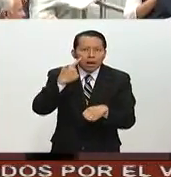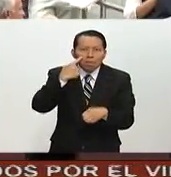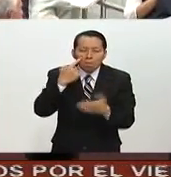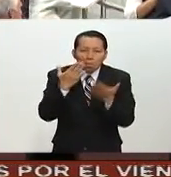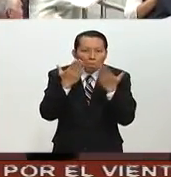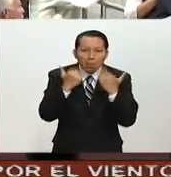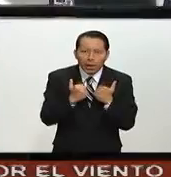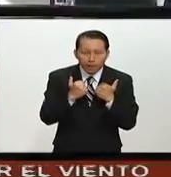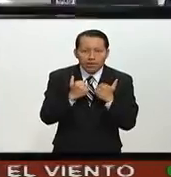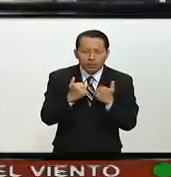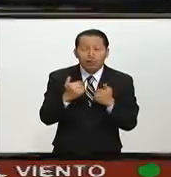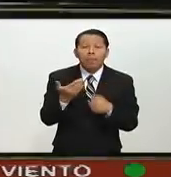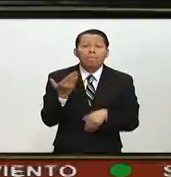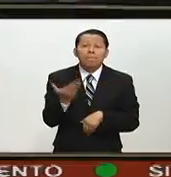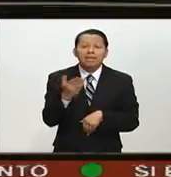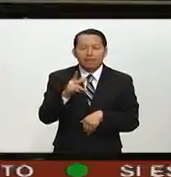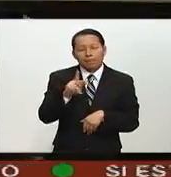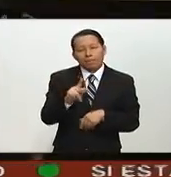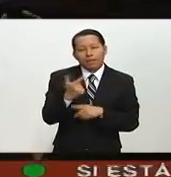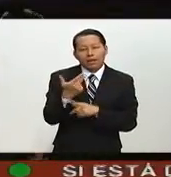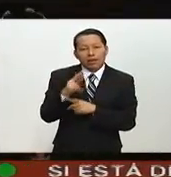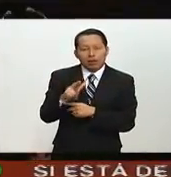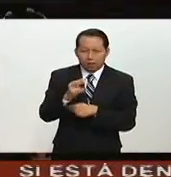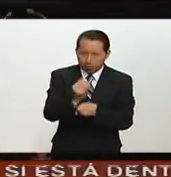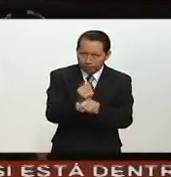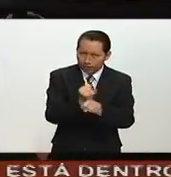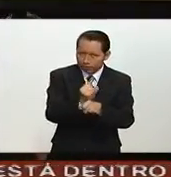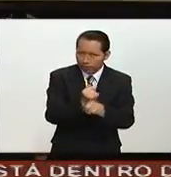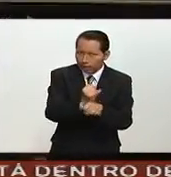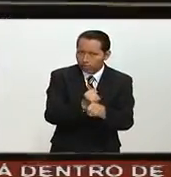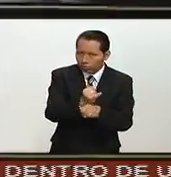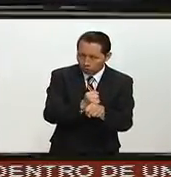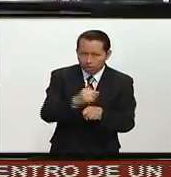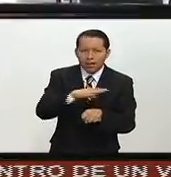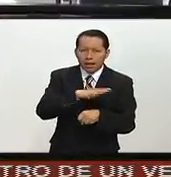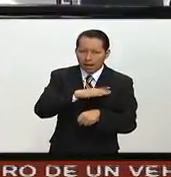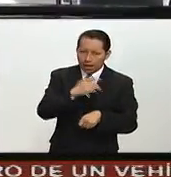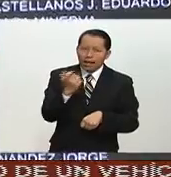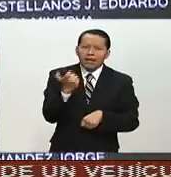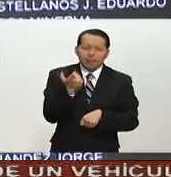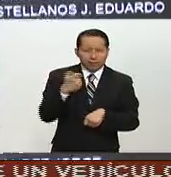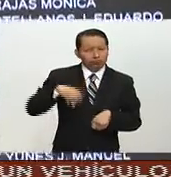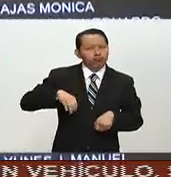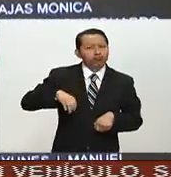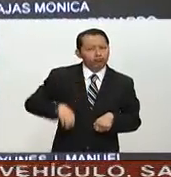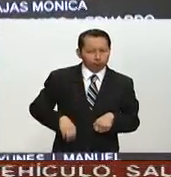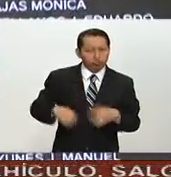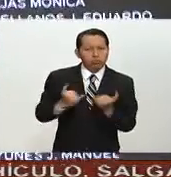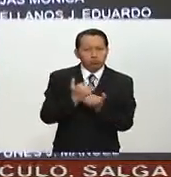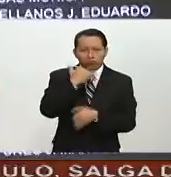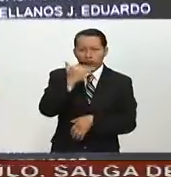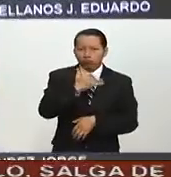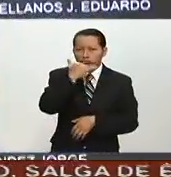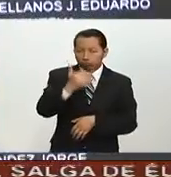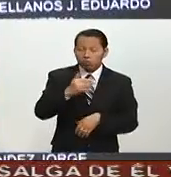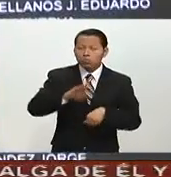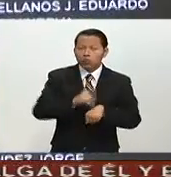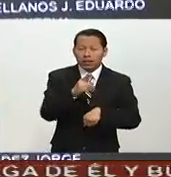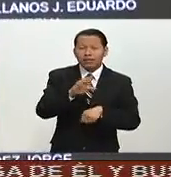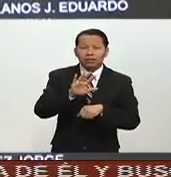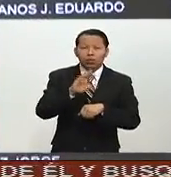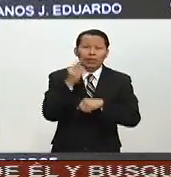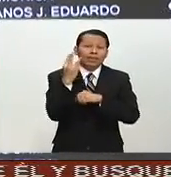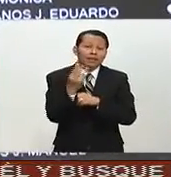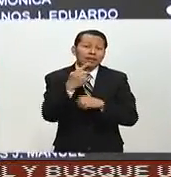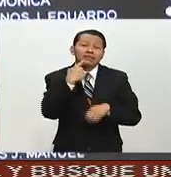razón solicitó a la Procuraduría General de la República que investigue un posible desvío de recursos. La auditoría reveló que ya son 53 las